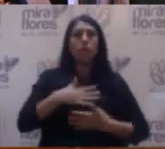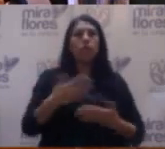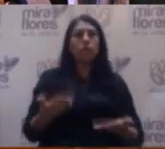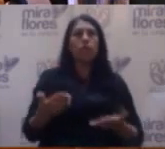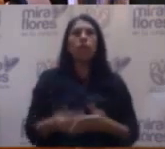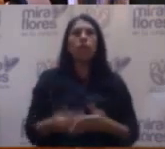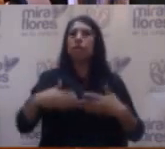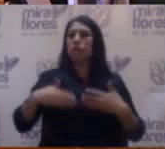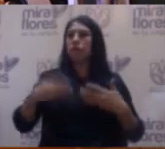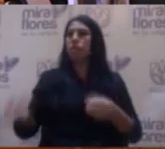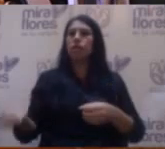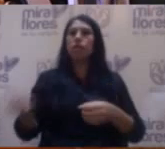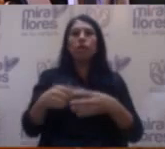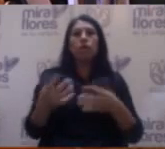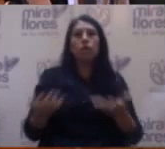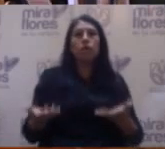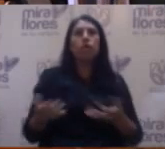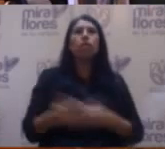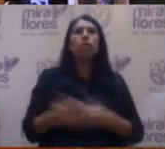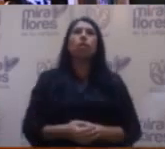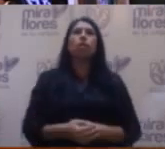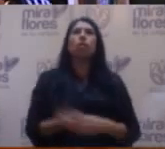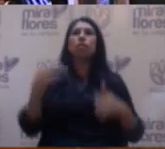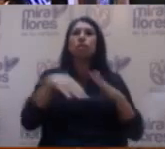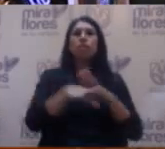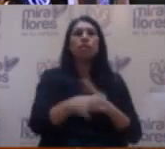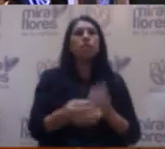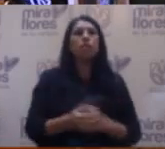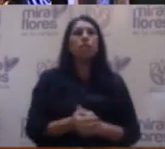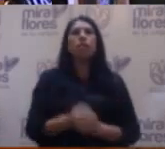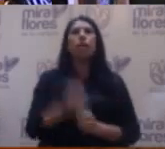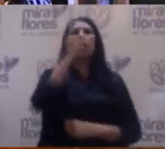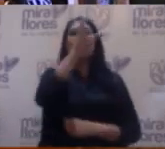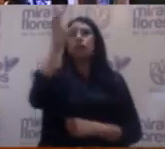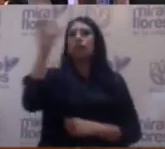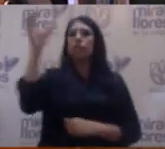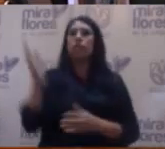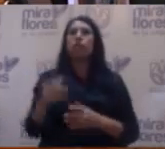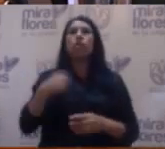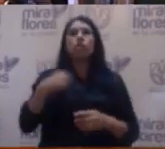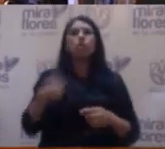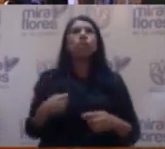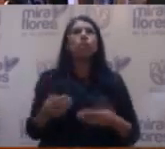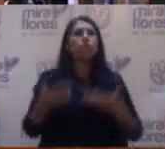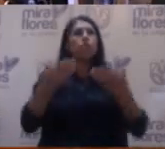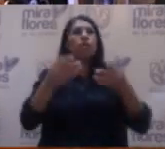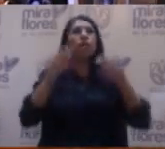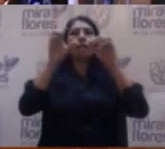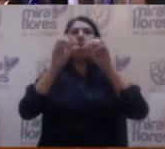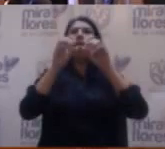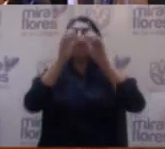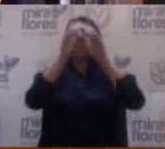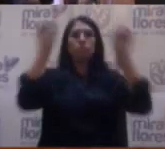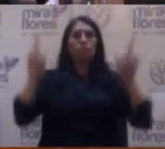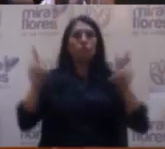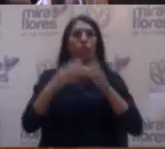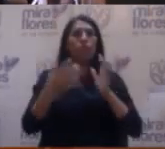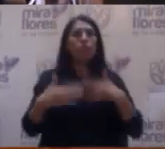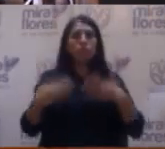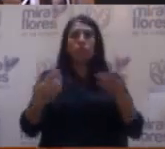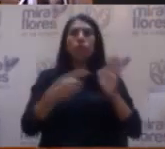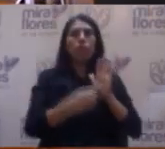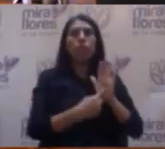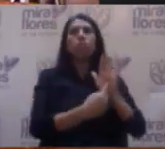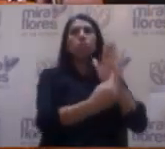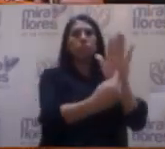todos, accesible biblioteca que tenemos ahora. Entonces, voy a pasar el diploma para que lo vean, si me permite, señor alcalde, para compartirlo